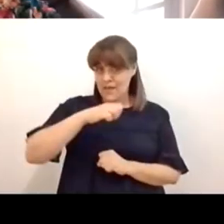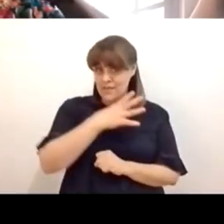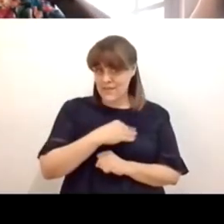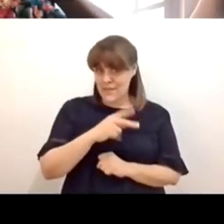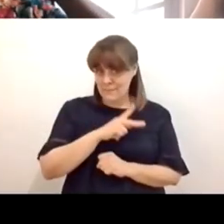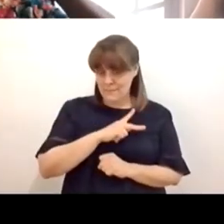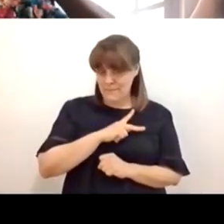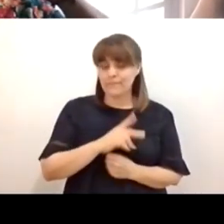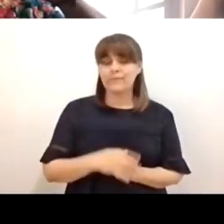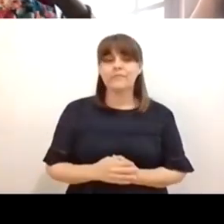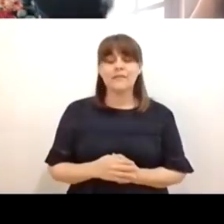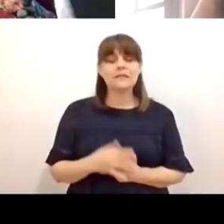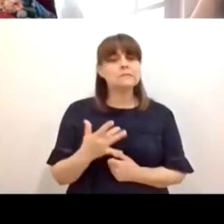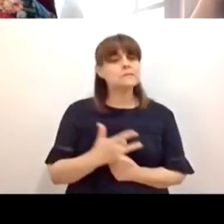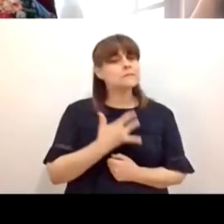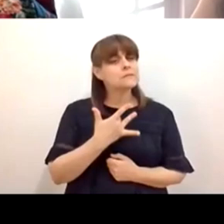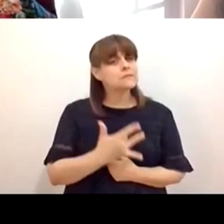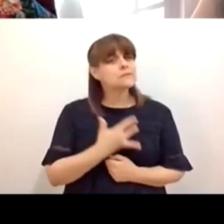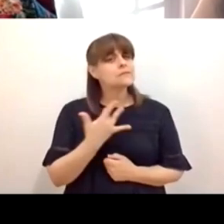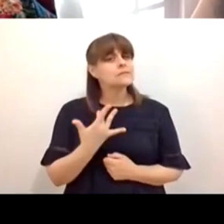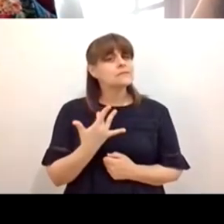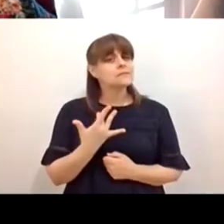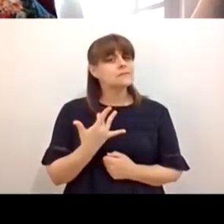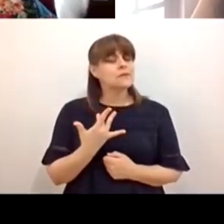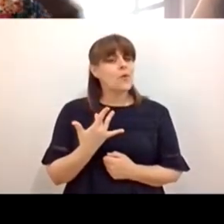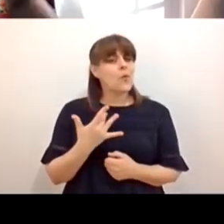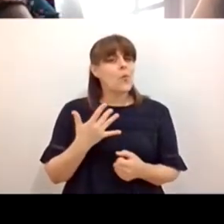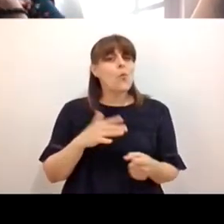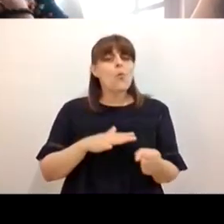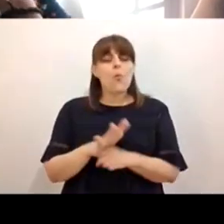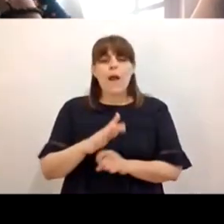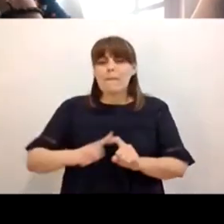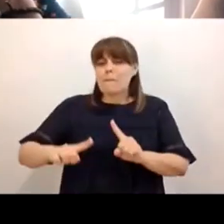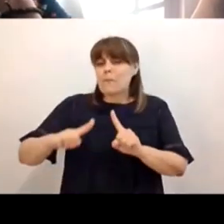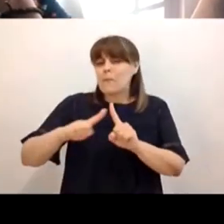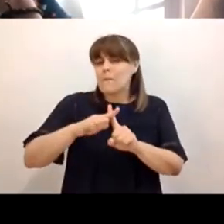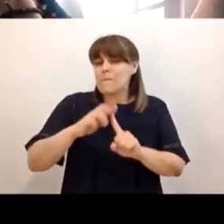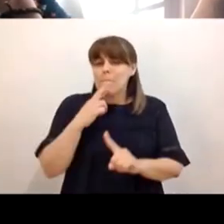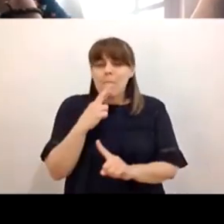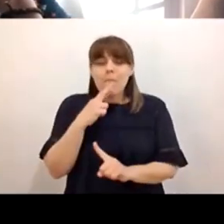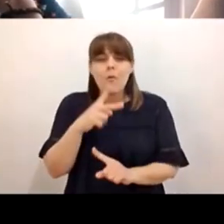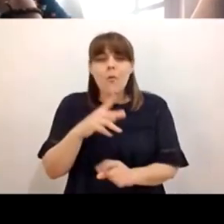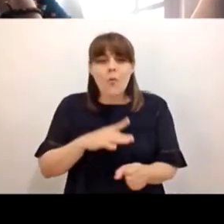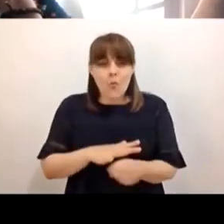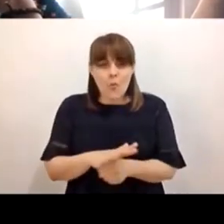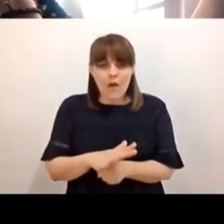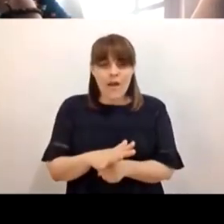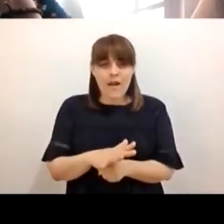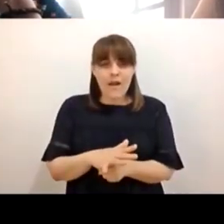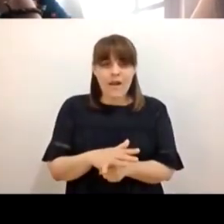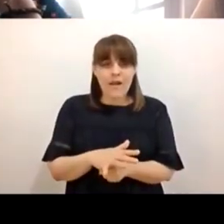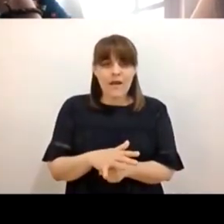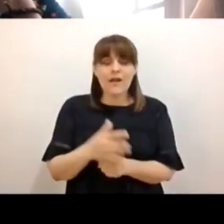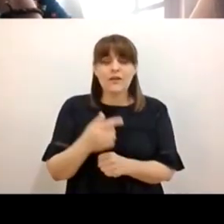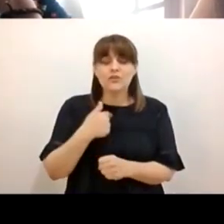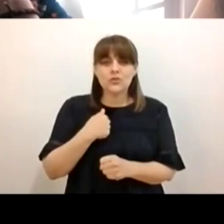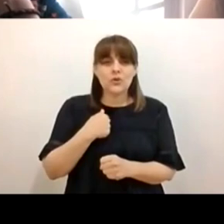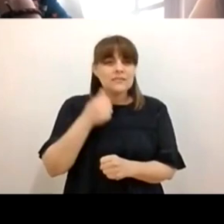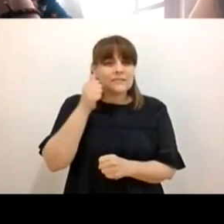y siento que mi mayor éxito como mamá ha sido que soy muy autocrítica